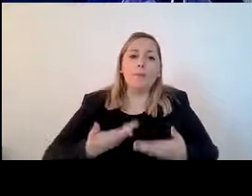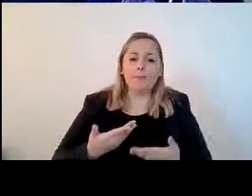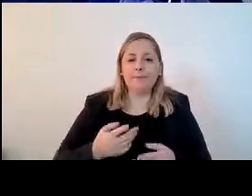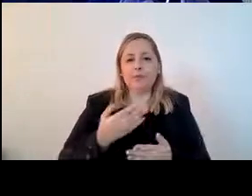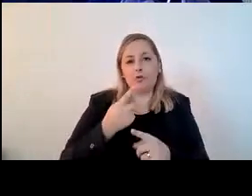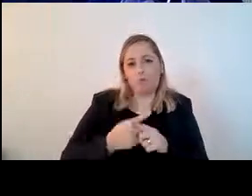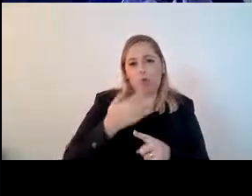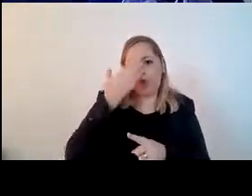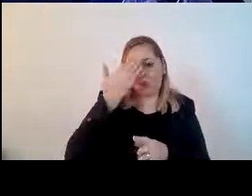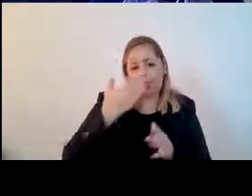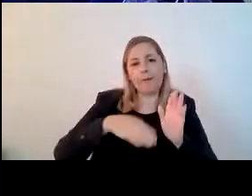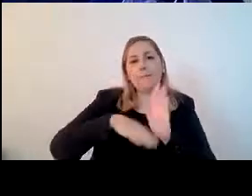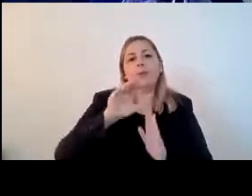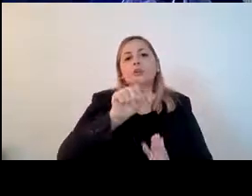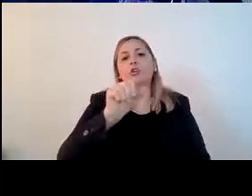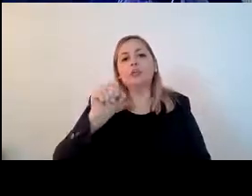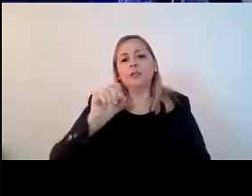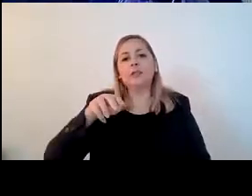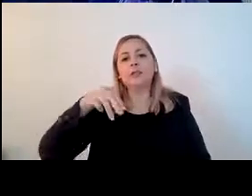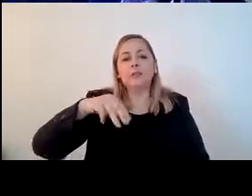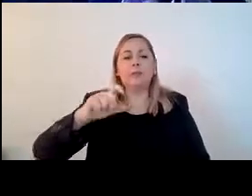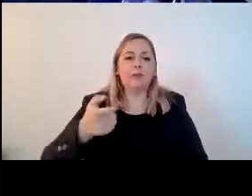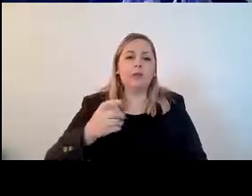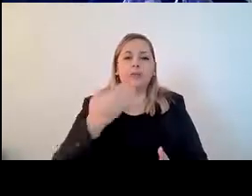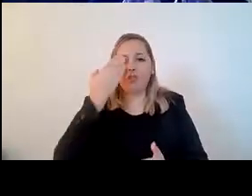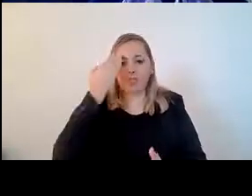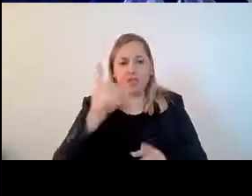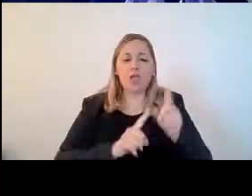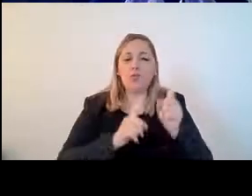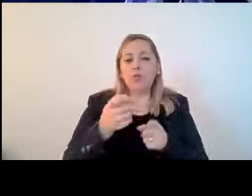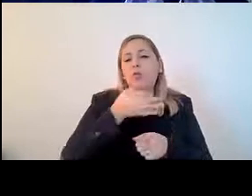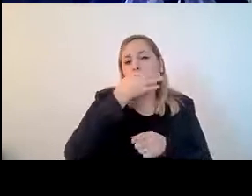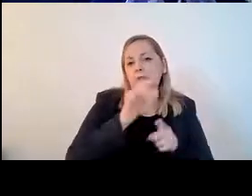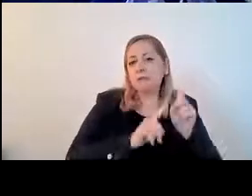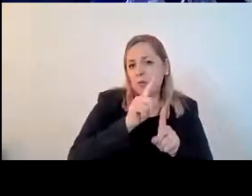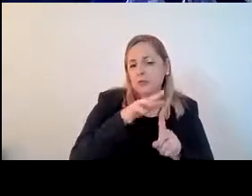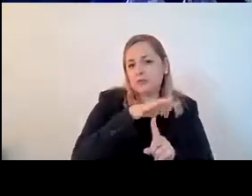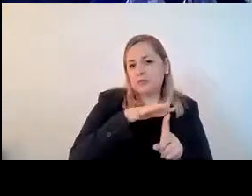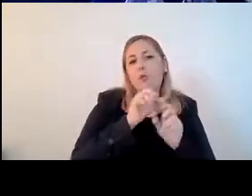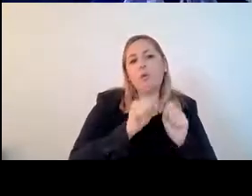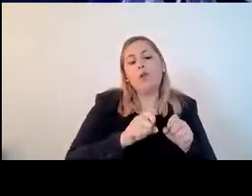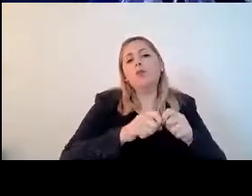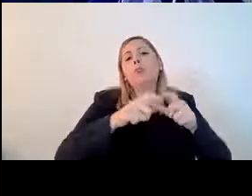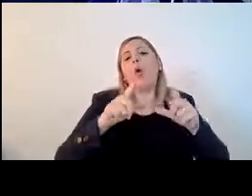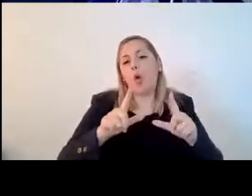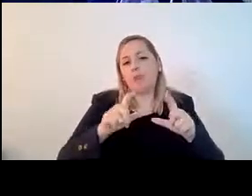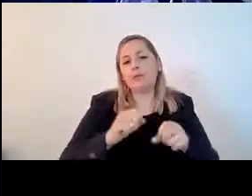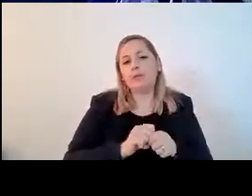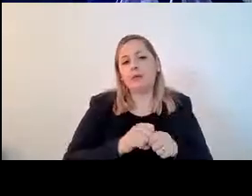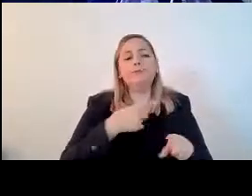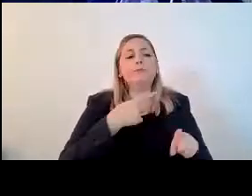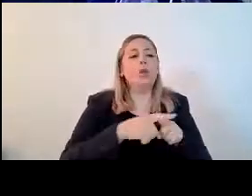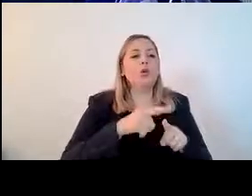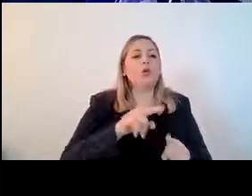máxima dosis de 60 miligramos diarios. Algunos recomiendan que incluso en algunos casos se puede aumentar. Tenemos por otra parte